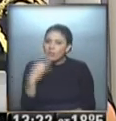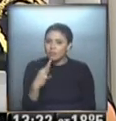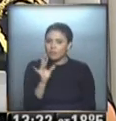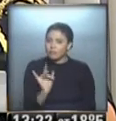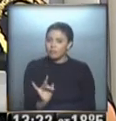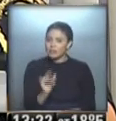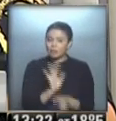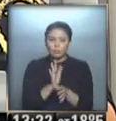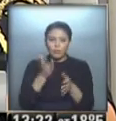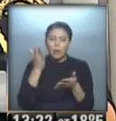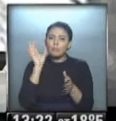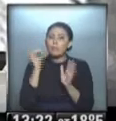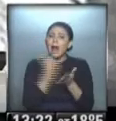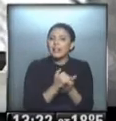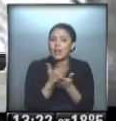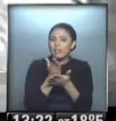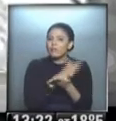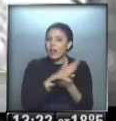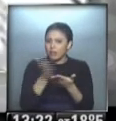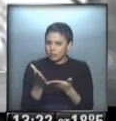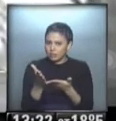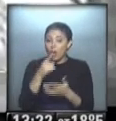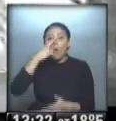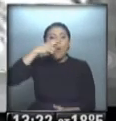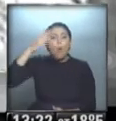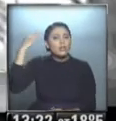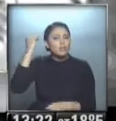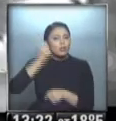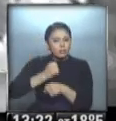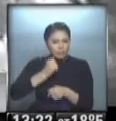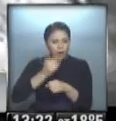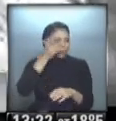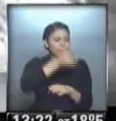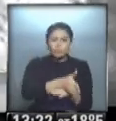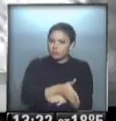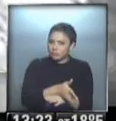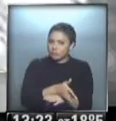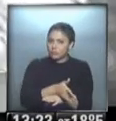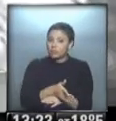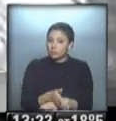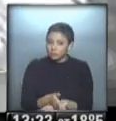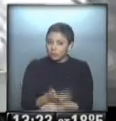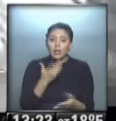marcar un tiempo y un espacio. En los últimos procedimientos, tanto en el procedimiento